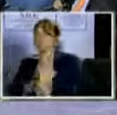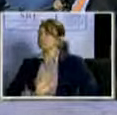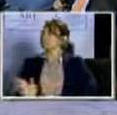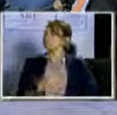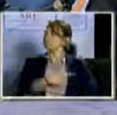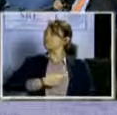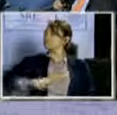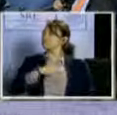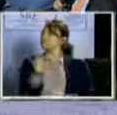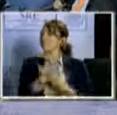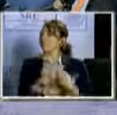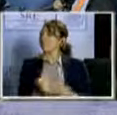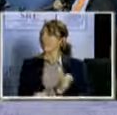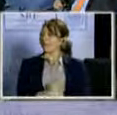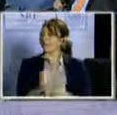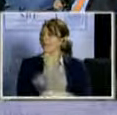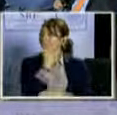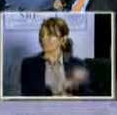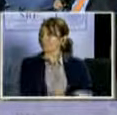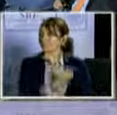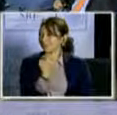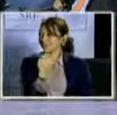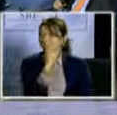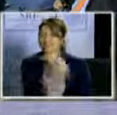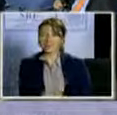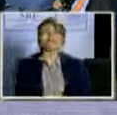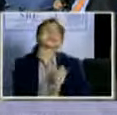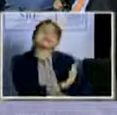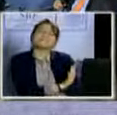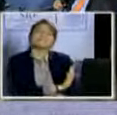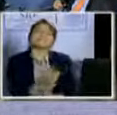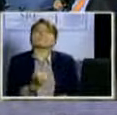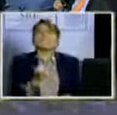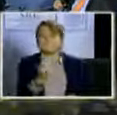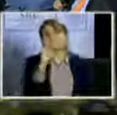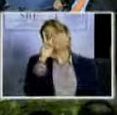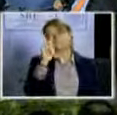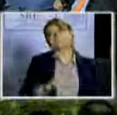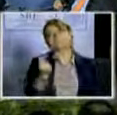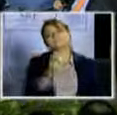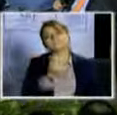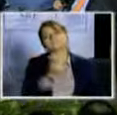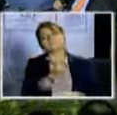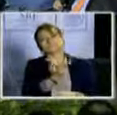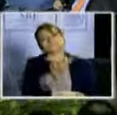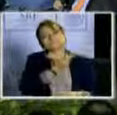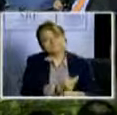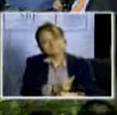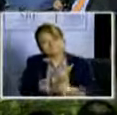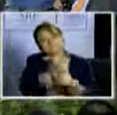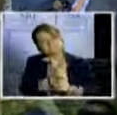cierto que se está trabajando muchísimo de cambiar el modus operandi. Hay muchísimas más comités, task